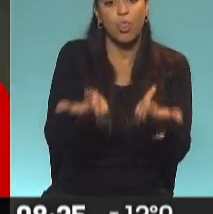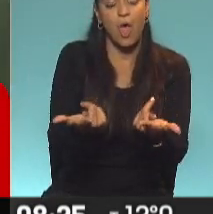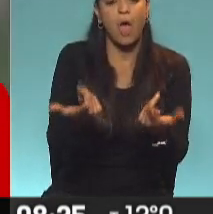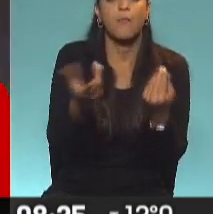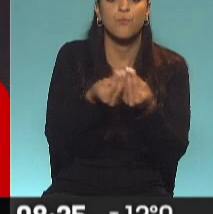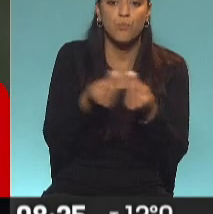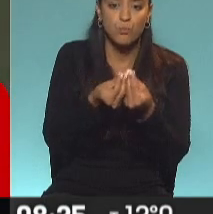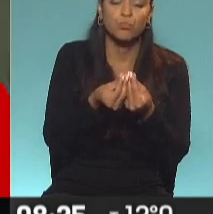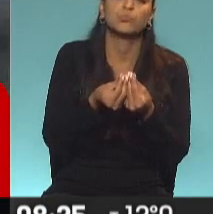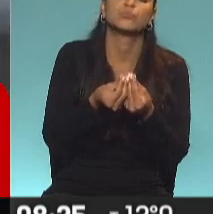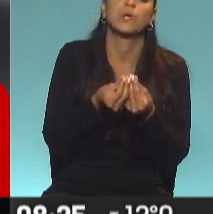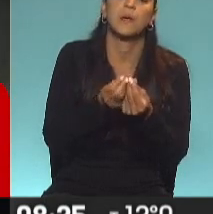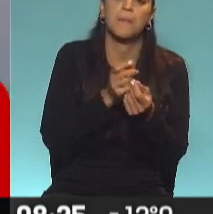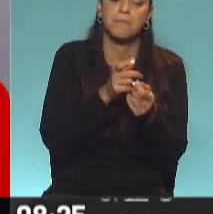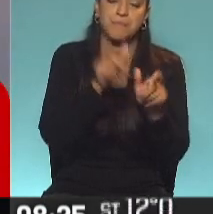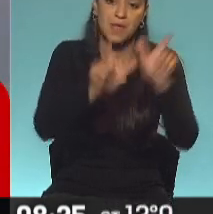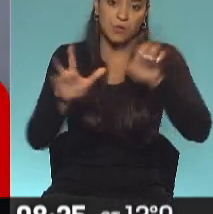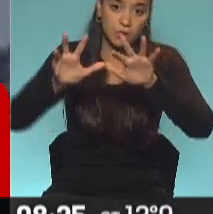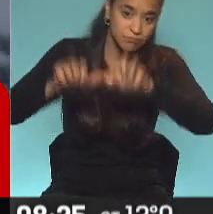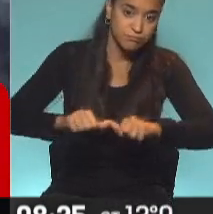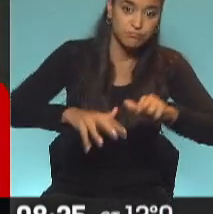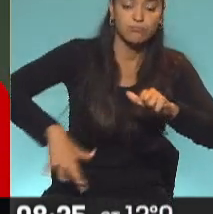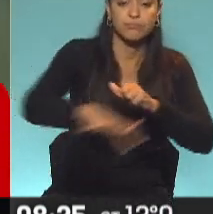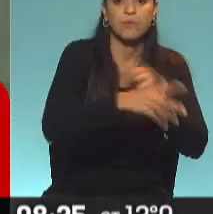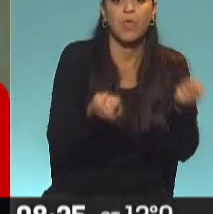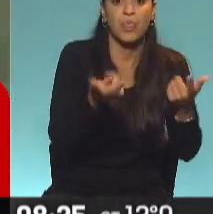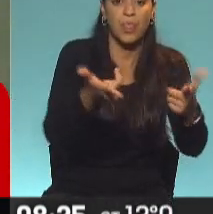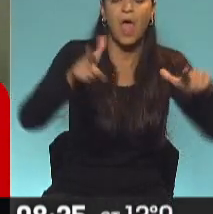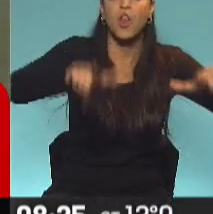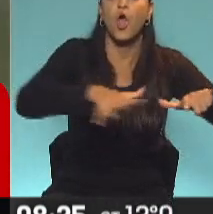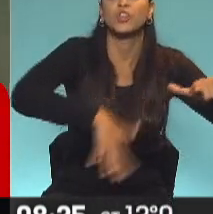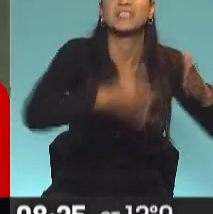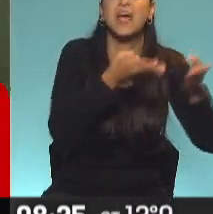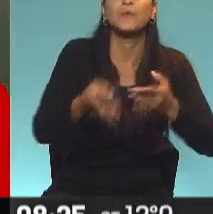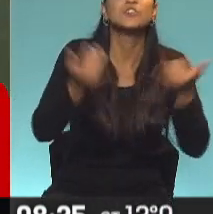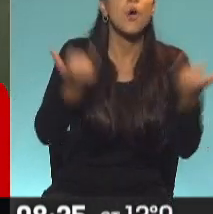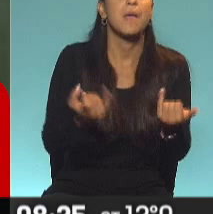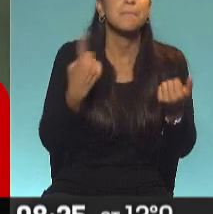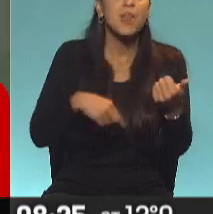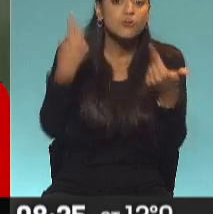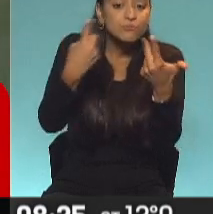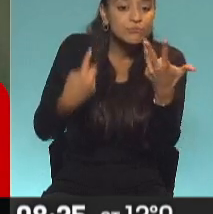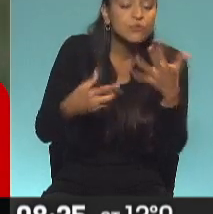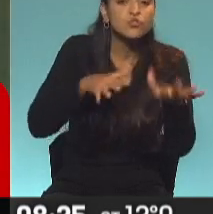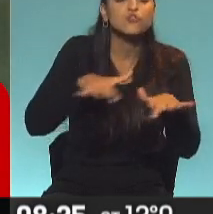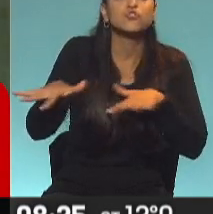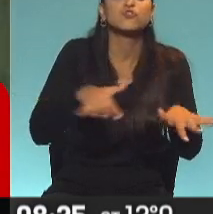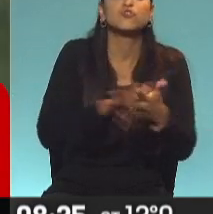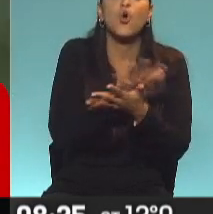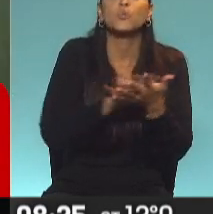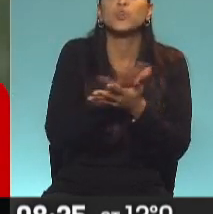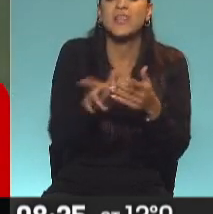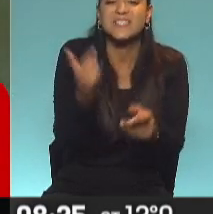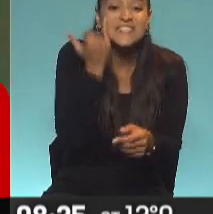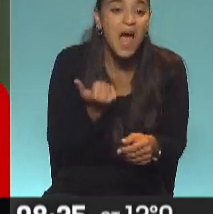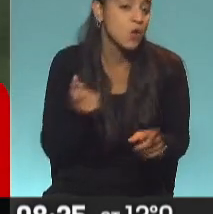aquellos que están tomando el predio en Guernica de lotes con servicios, pero todas estas soluciones no son en lo inmediato. Es más, hasta